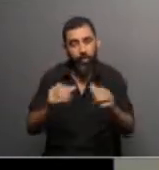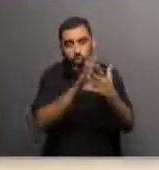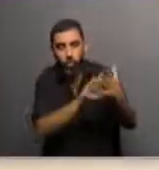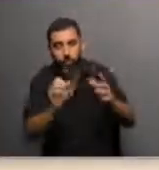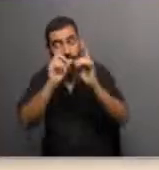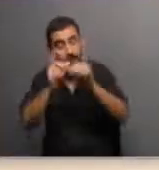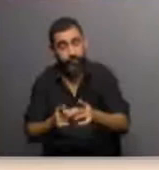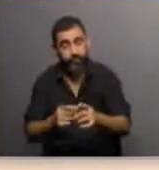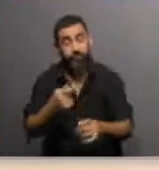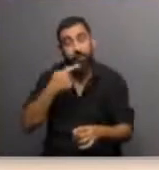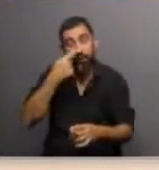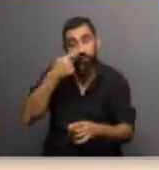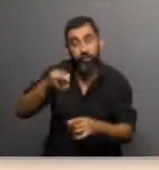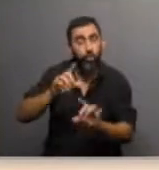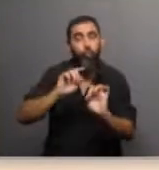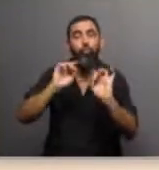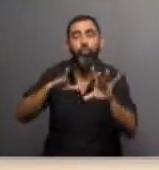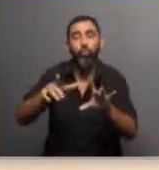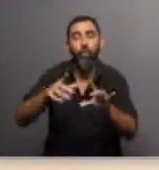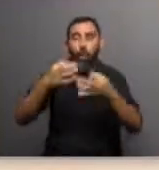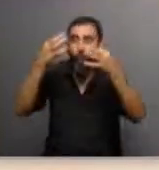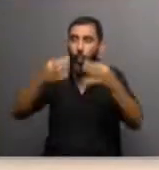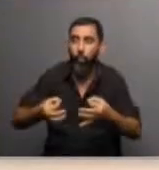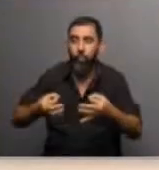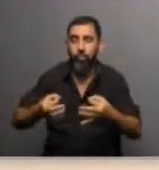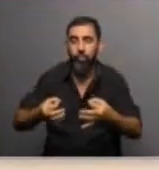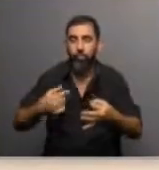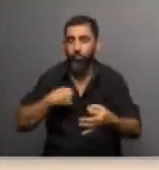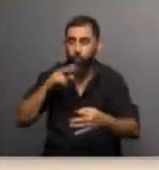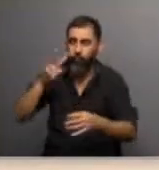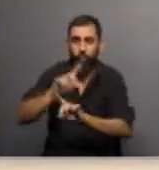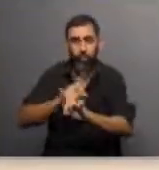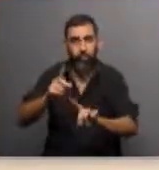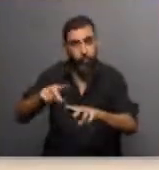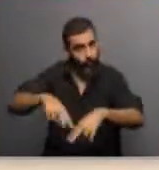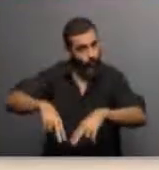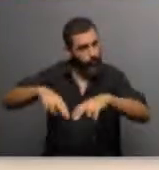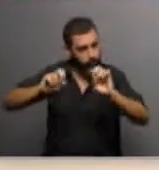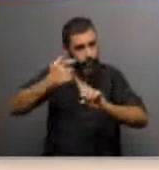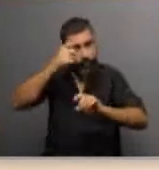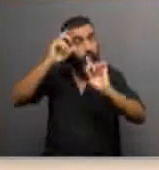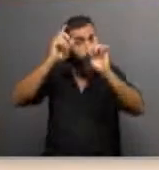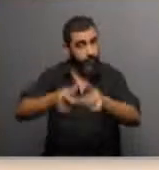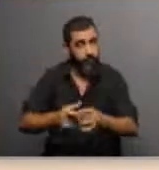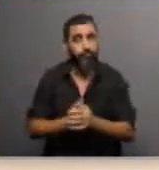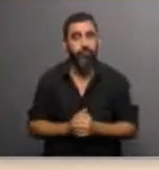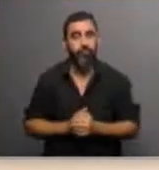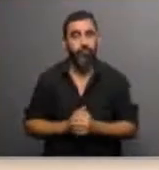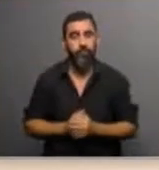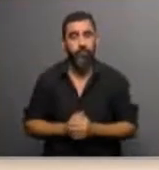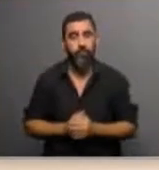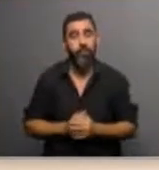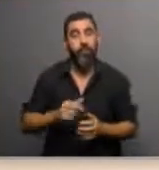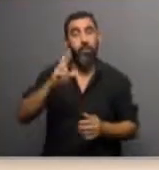va. Y lo interesante de esto es que no es simplemente una casualidad o algo que nosotros estamos viendo, sino que es una investigación científica también. De hecho, Robert